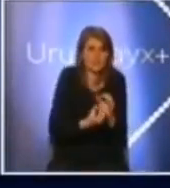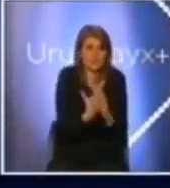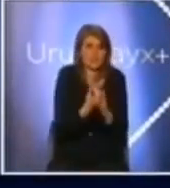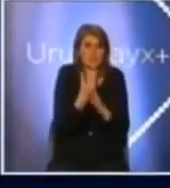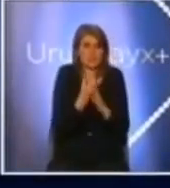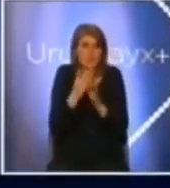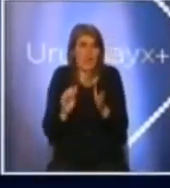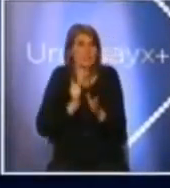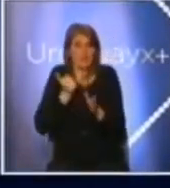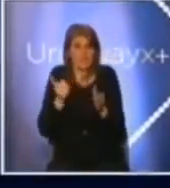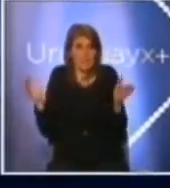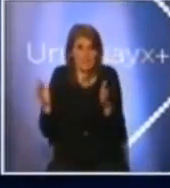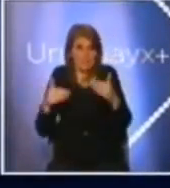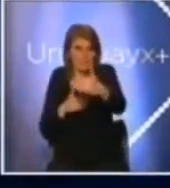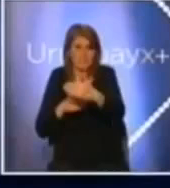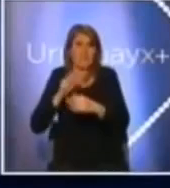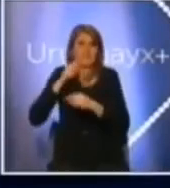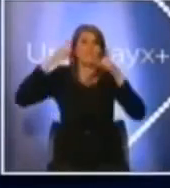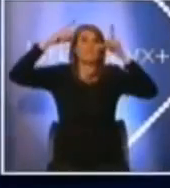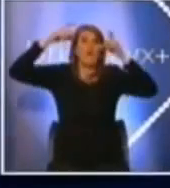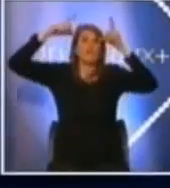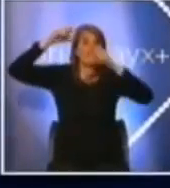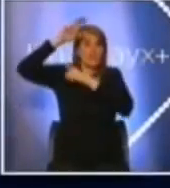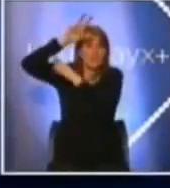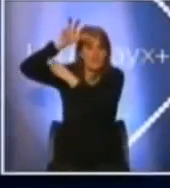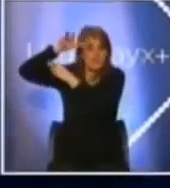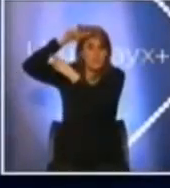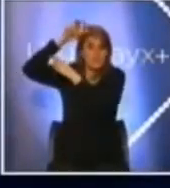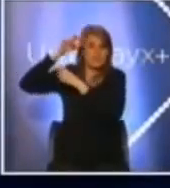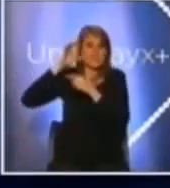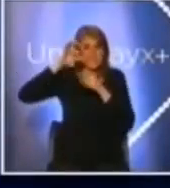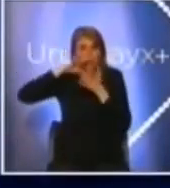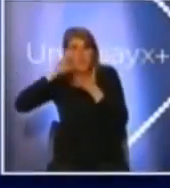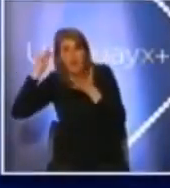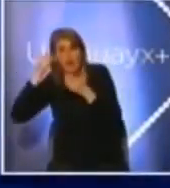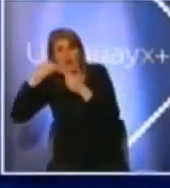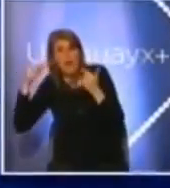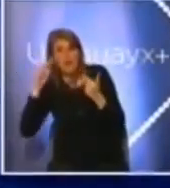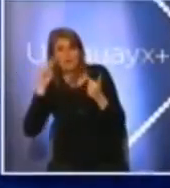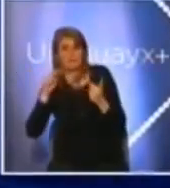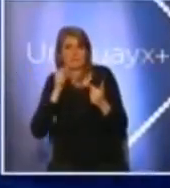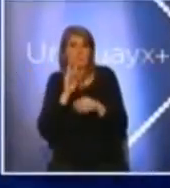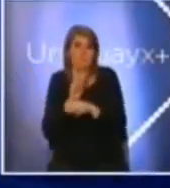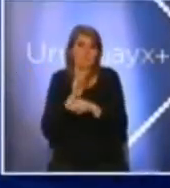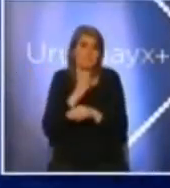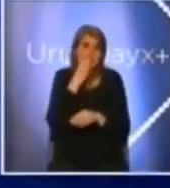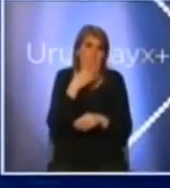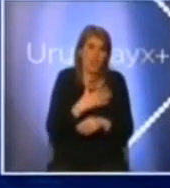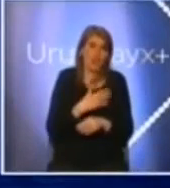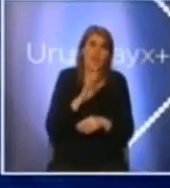drones, imágenes satelitales, sensores in situ, etc. Uruguay cuenta con